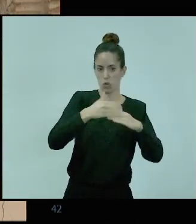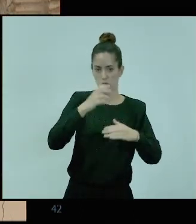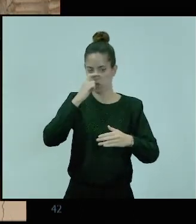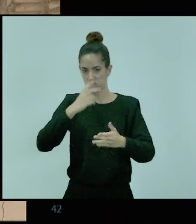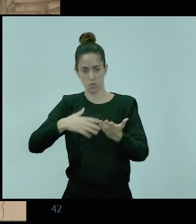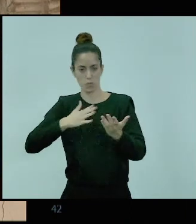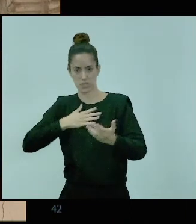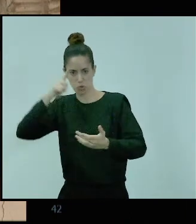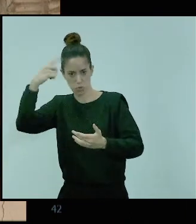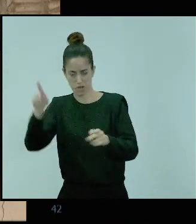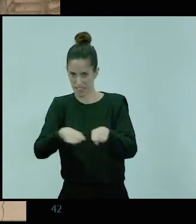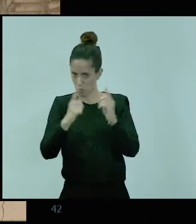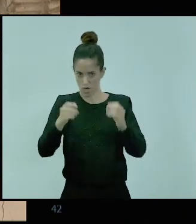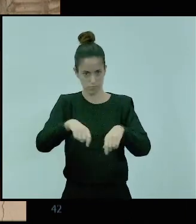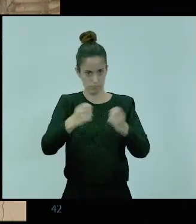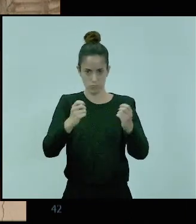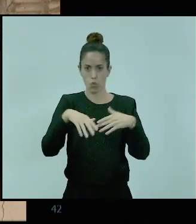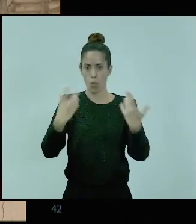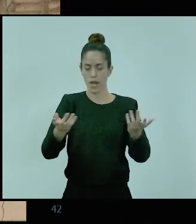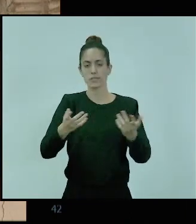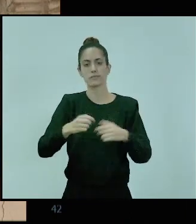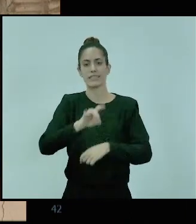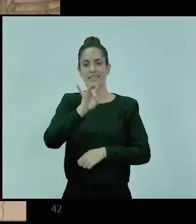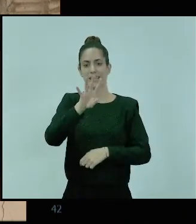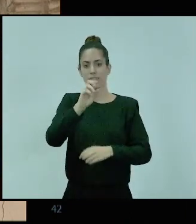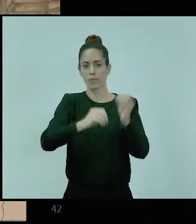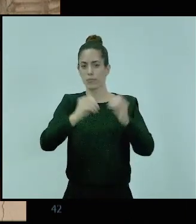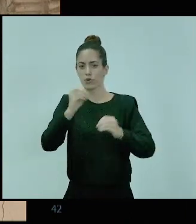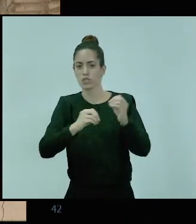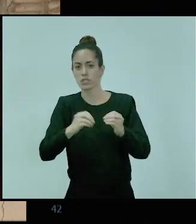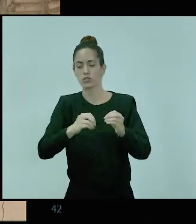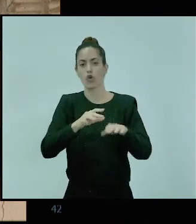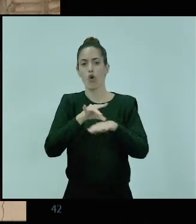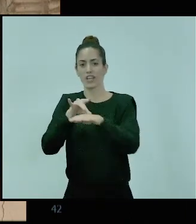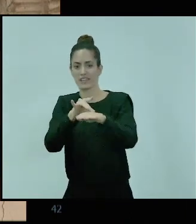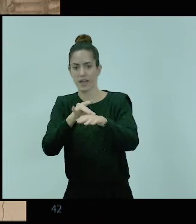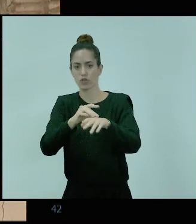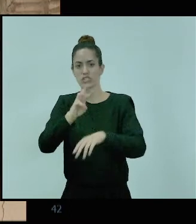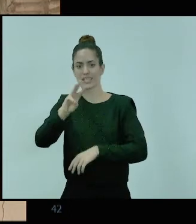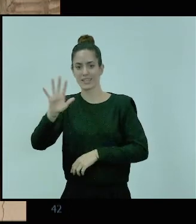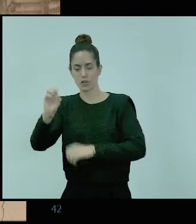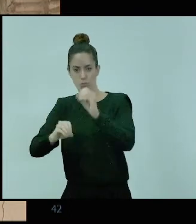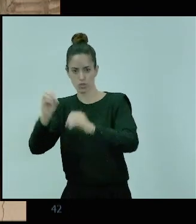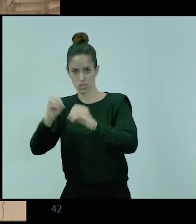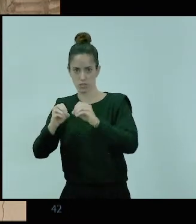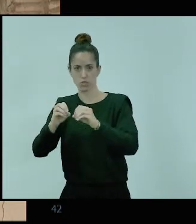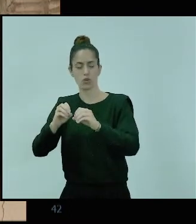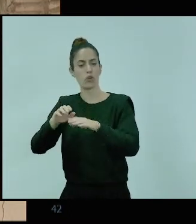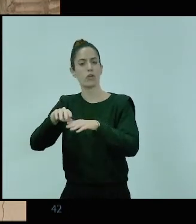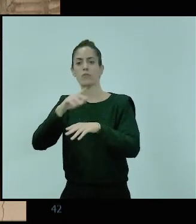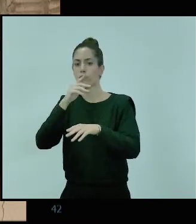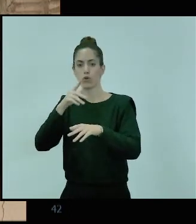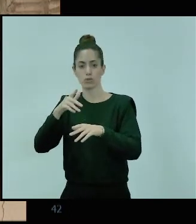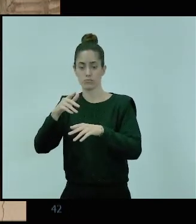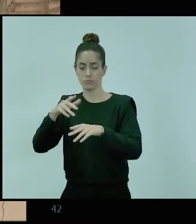antiguo, era patrimonio cultural. El 15% eran elementos orientados, y el 35% fueron la caída de